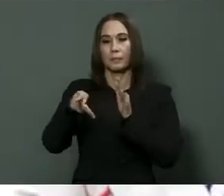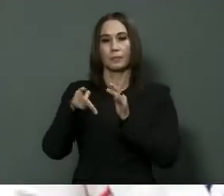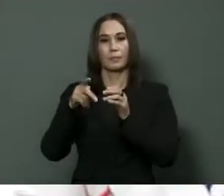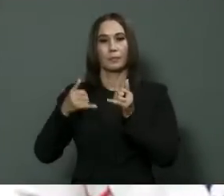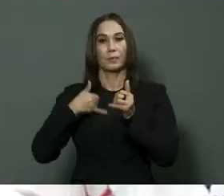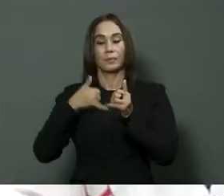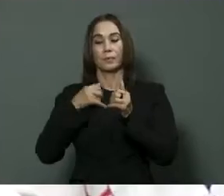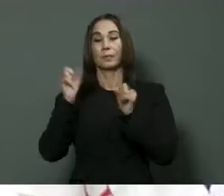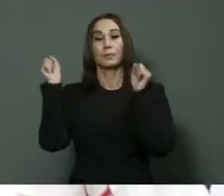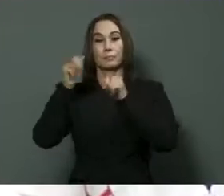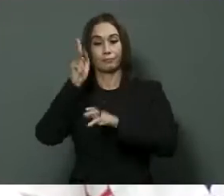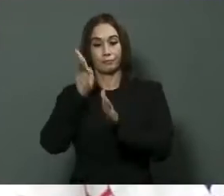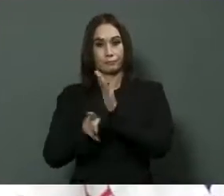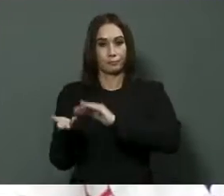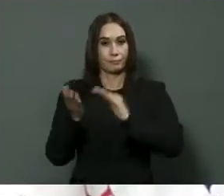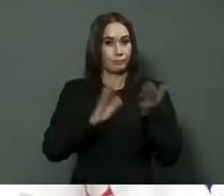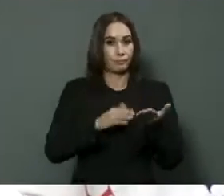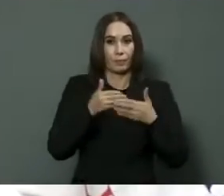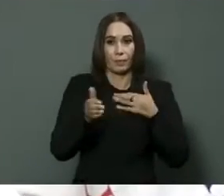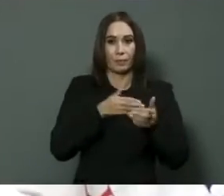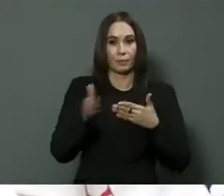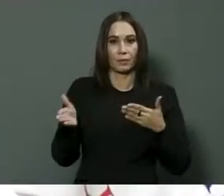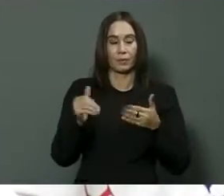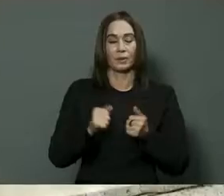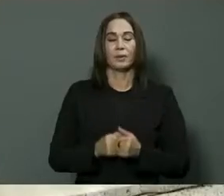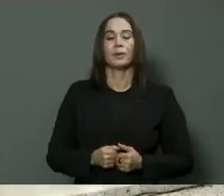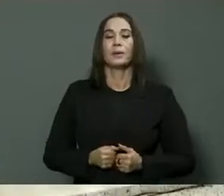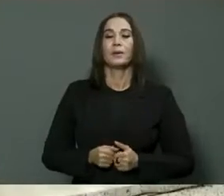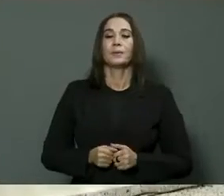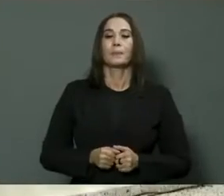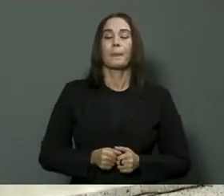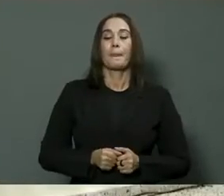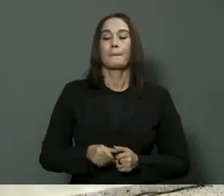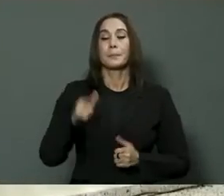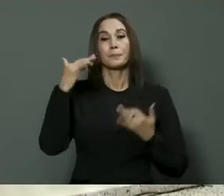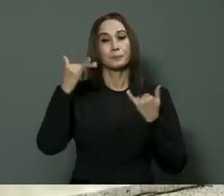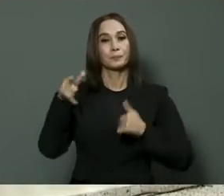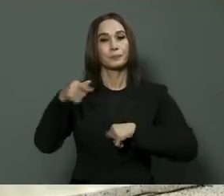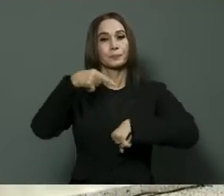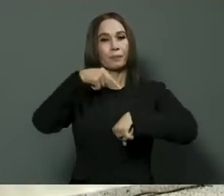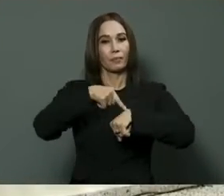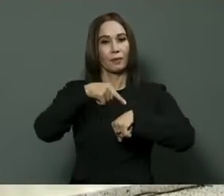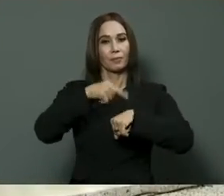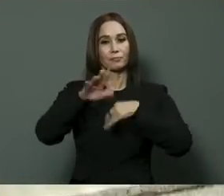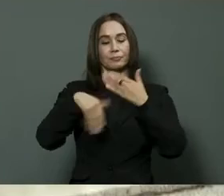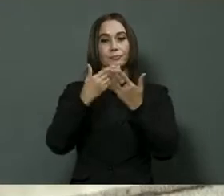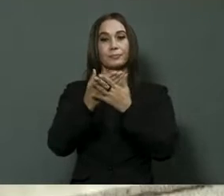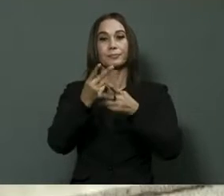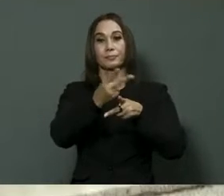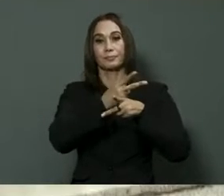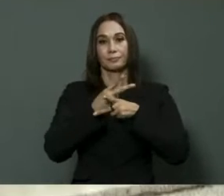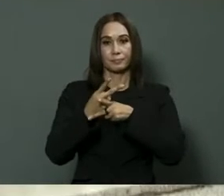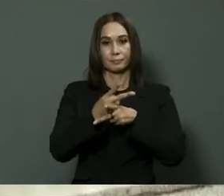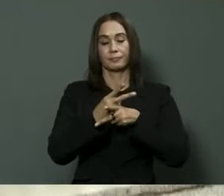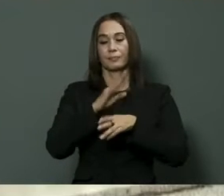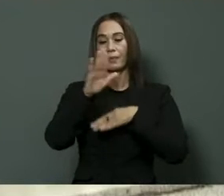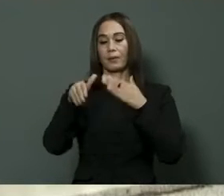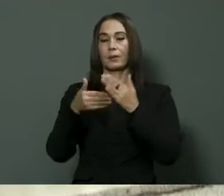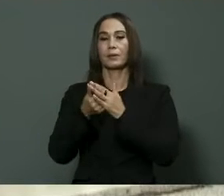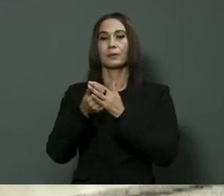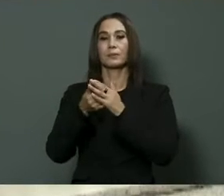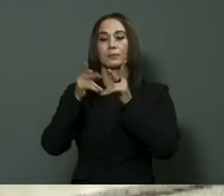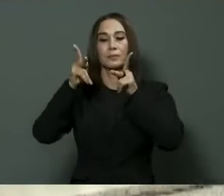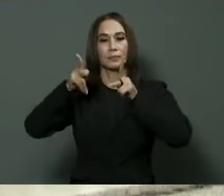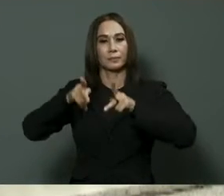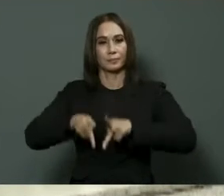que hasta la vida le quita sin ningún temor. Es el momento de llevar la seguridad a la